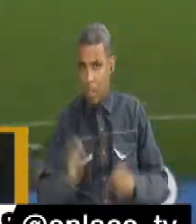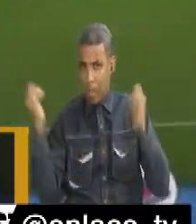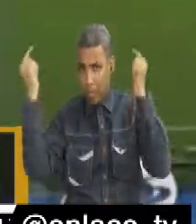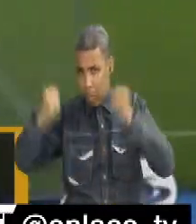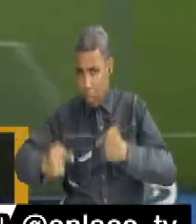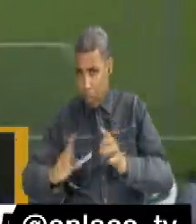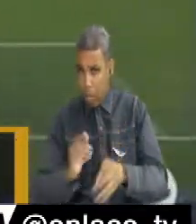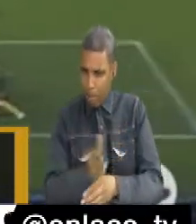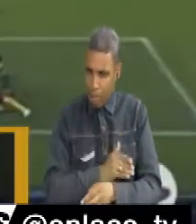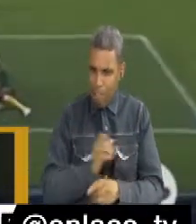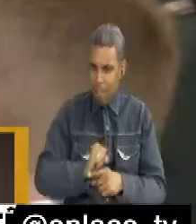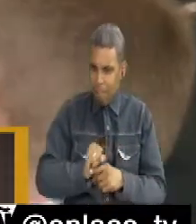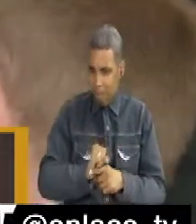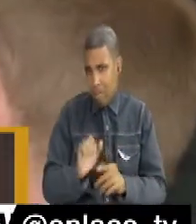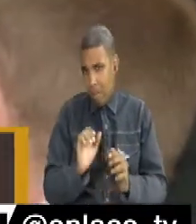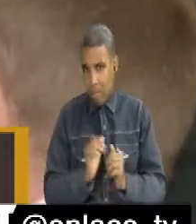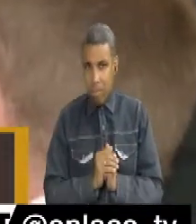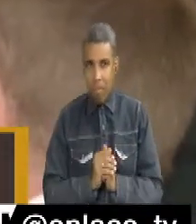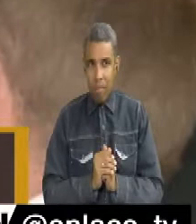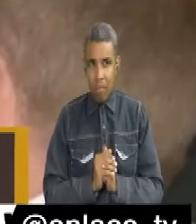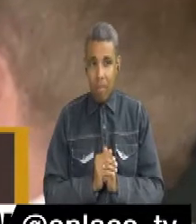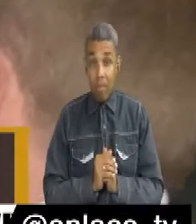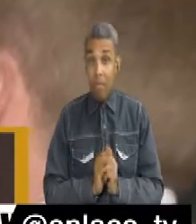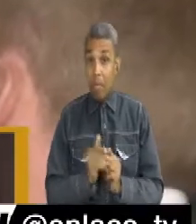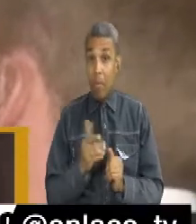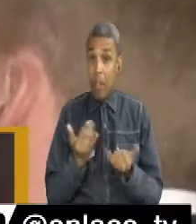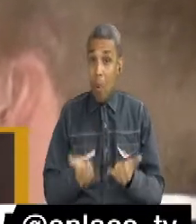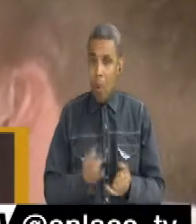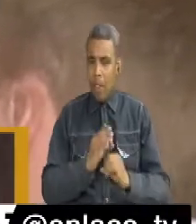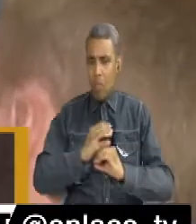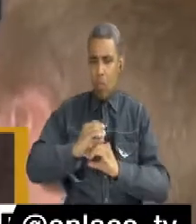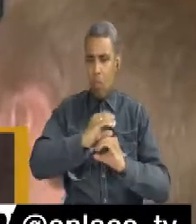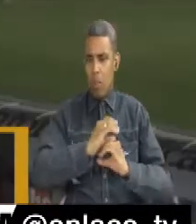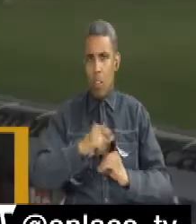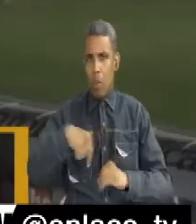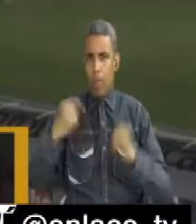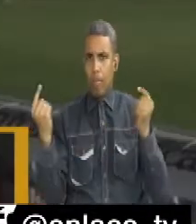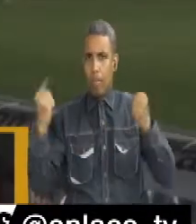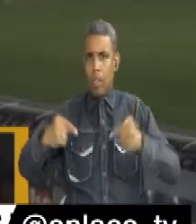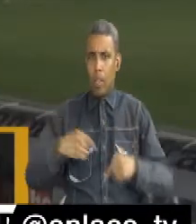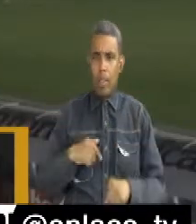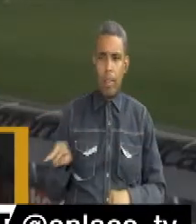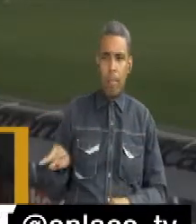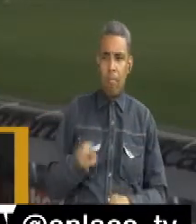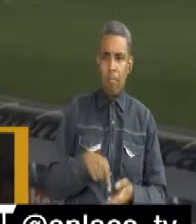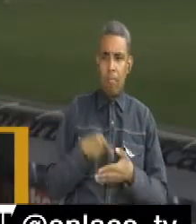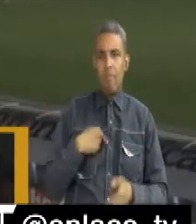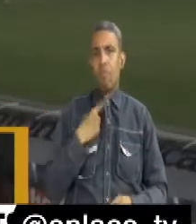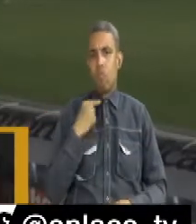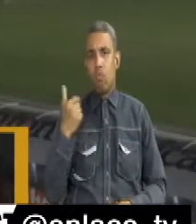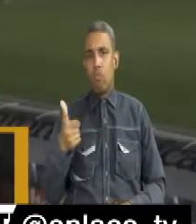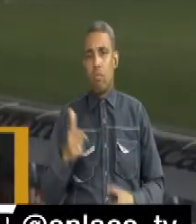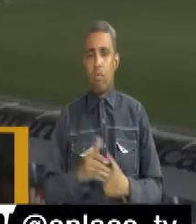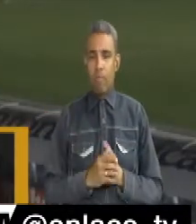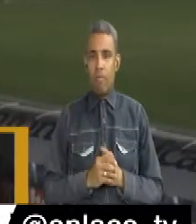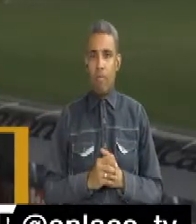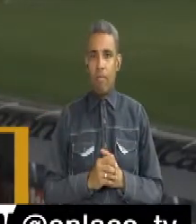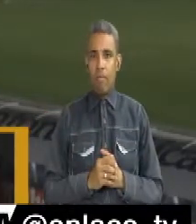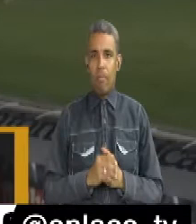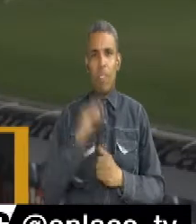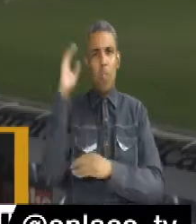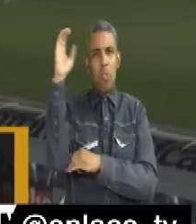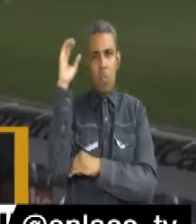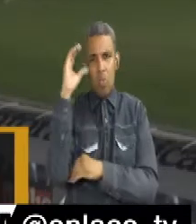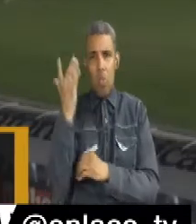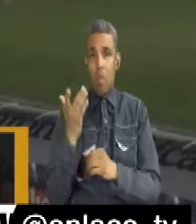de temporada. Me gustó mucho la actitud y todo lo que hizo el equipo. Ahí estaban las reacciones de la tricolor de los